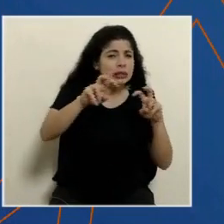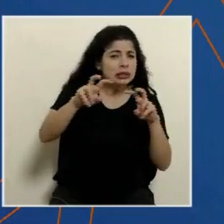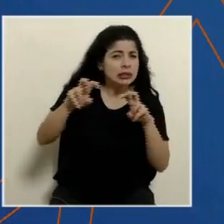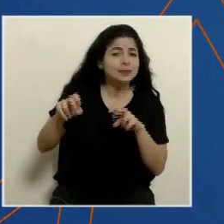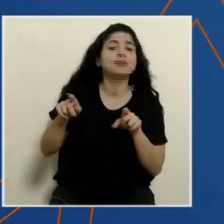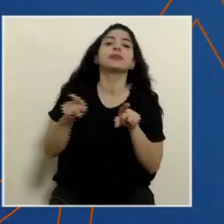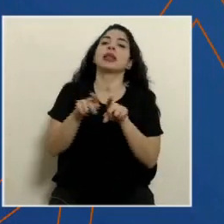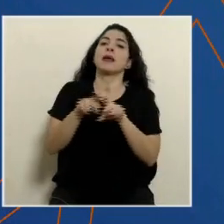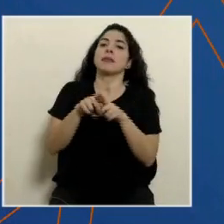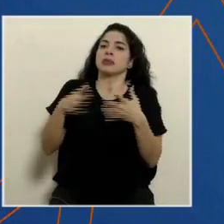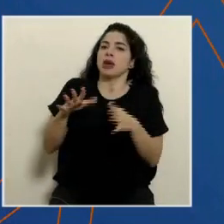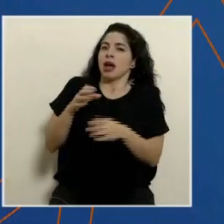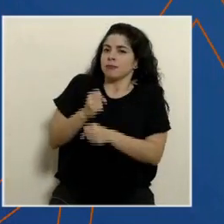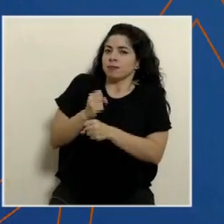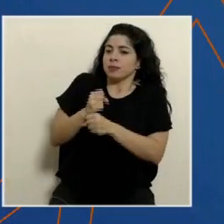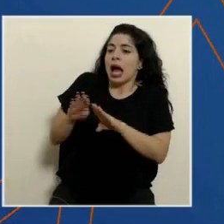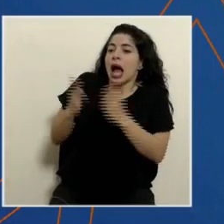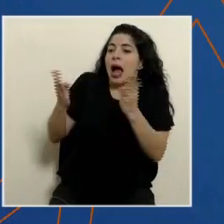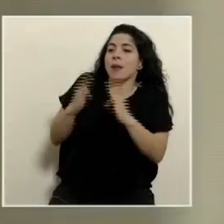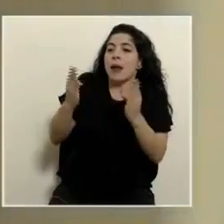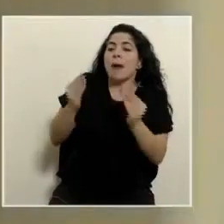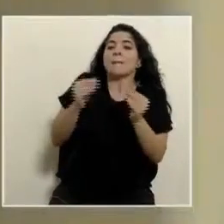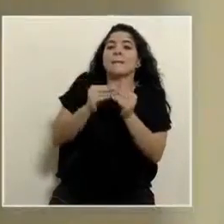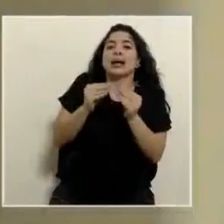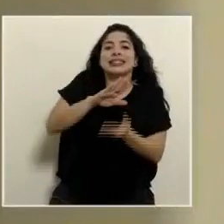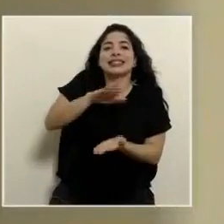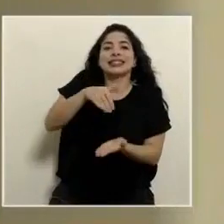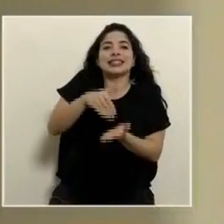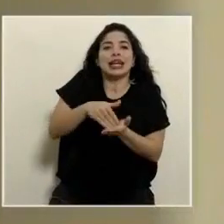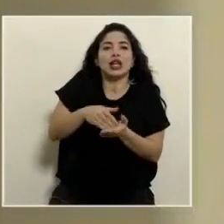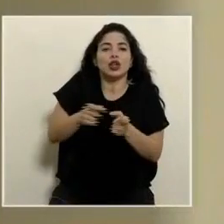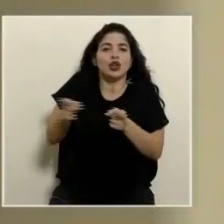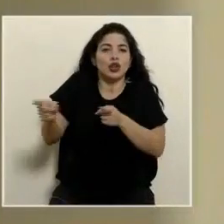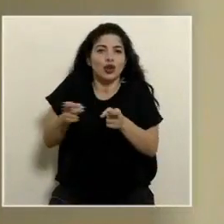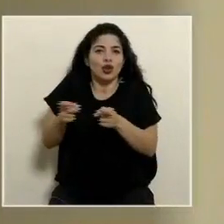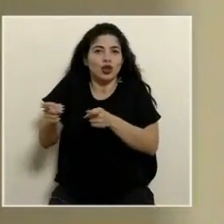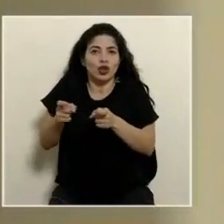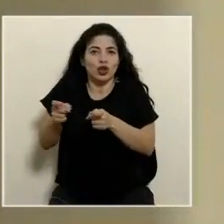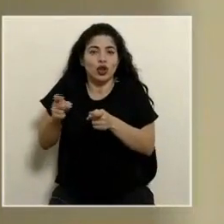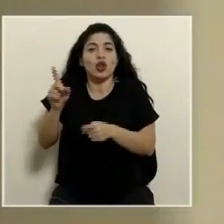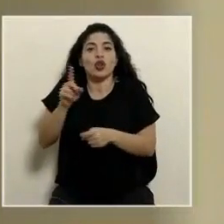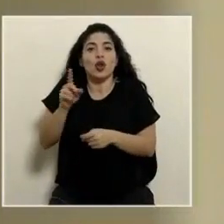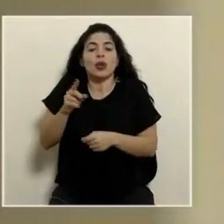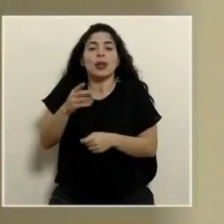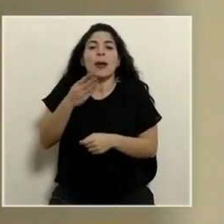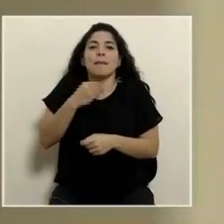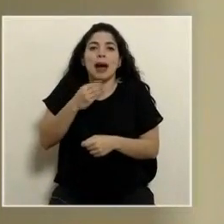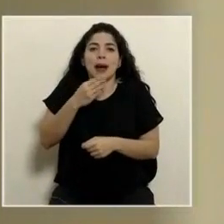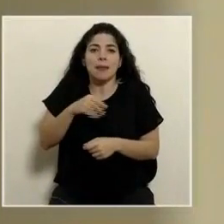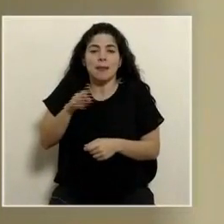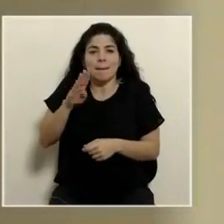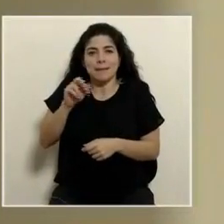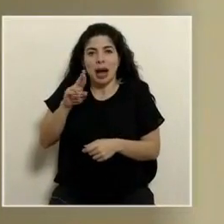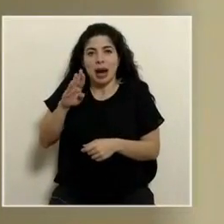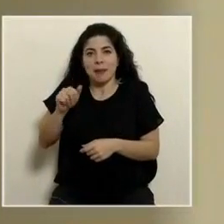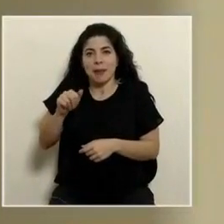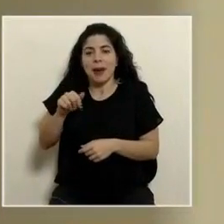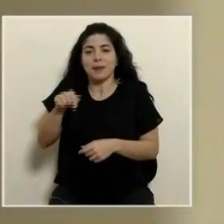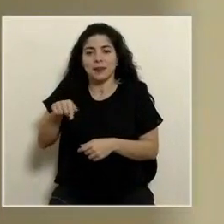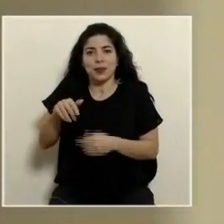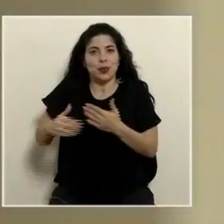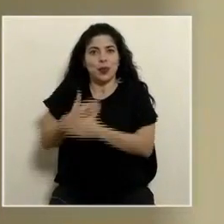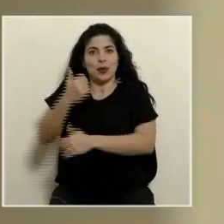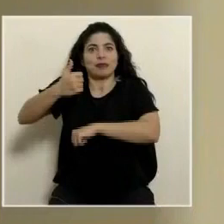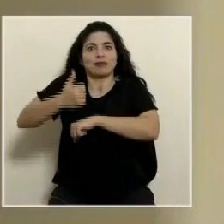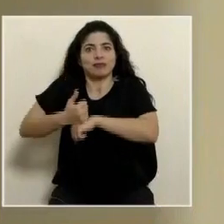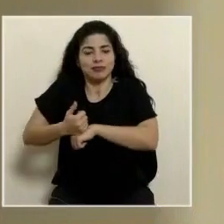la habilitación de más centros de contención, mismos que se ubican en Barba, un nuevo centro de contención que está disponible también